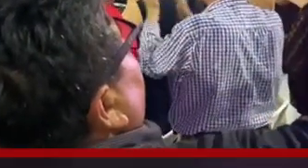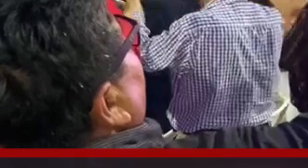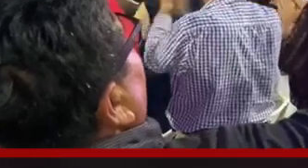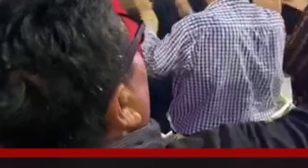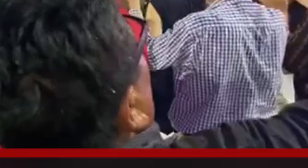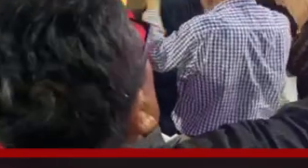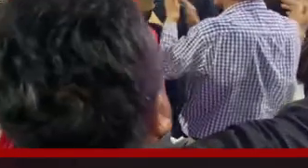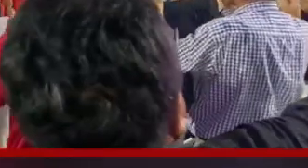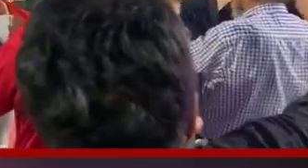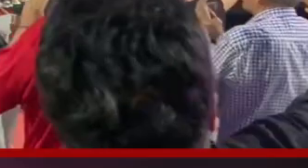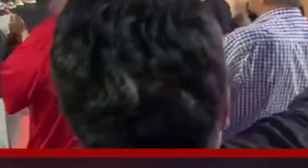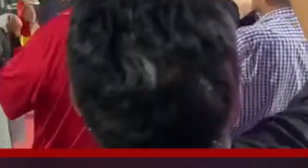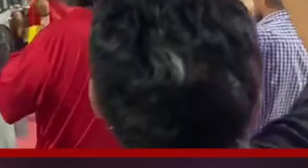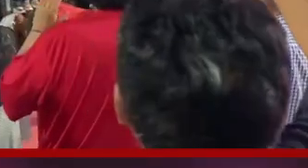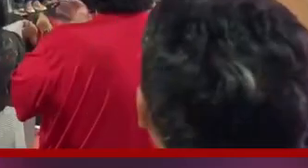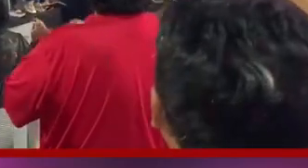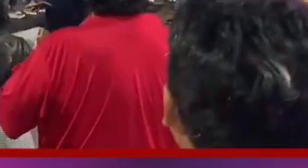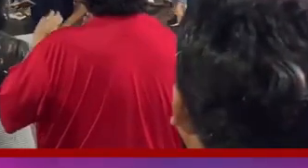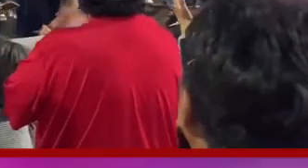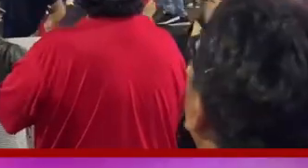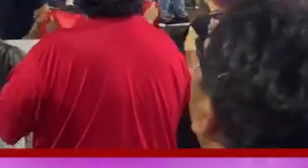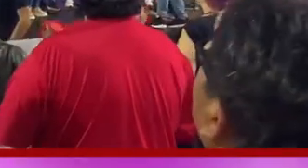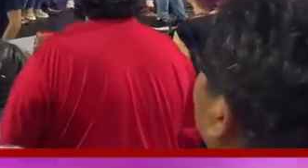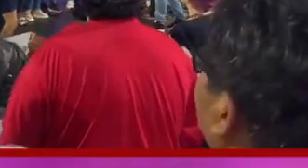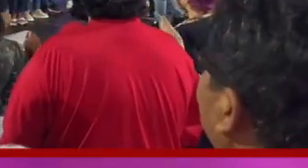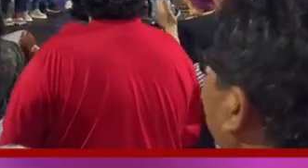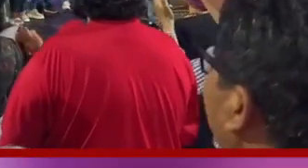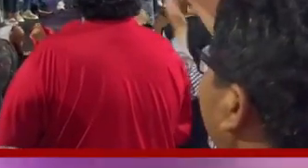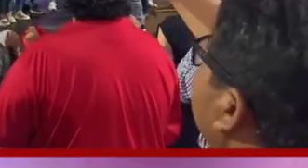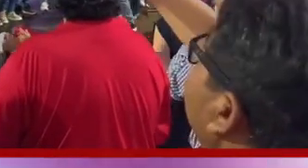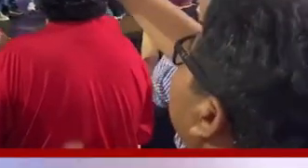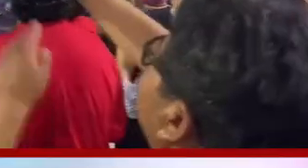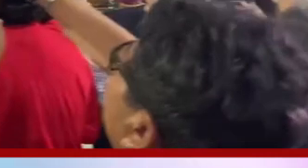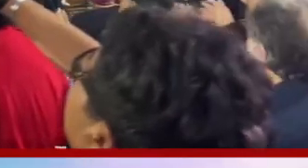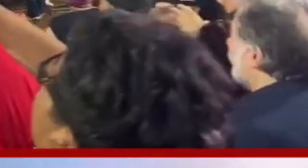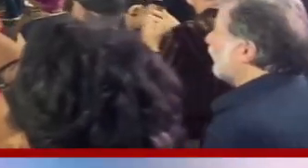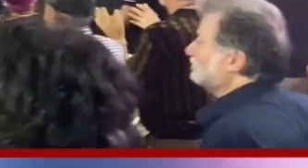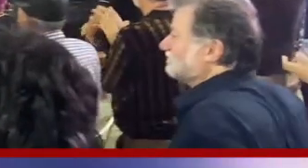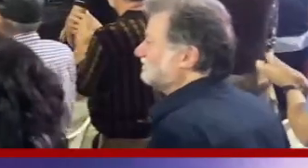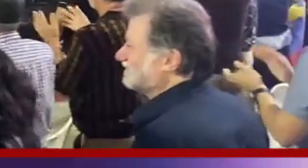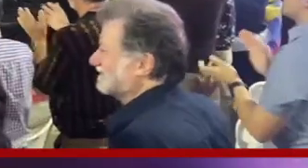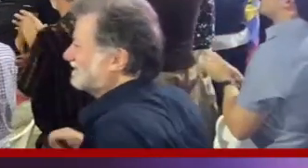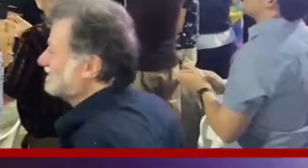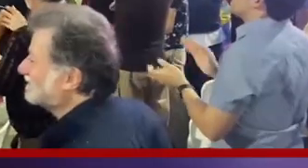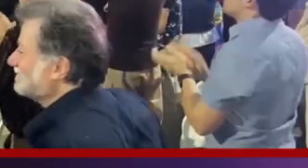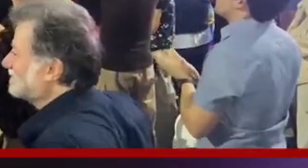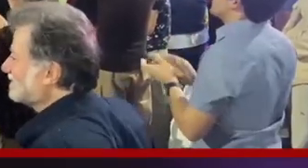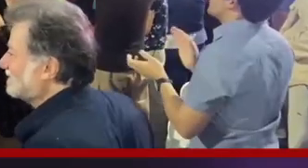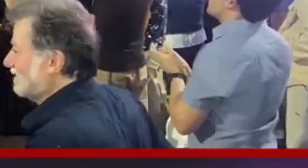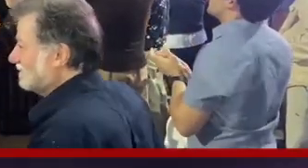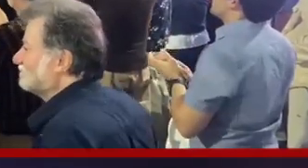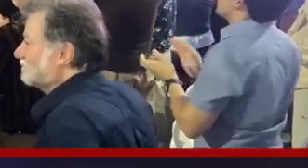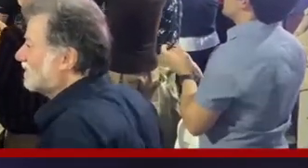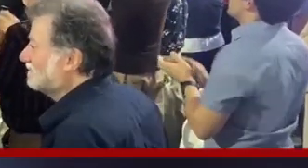una gran cantidad de ciudadanos y ciudadanas pertenecientes a movimientos sociales que volvieron